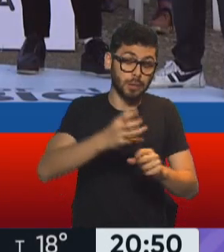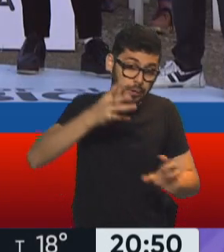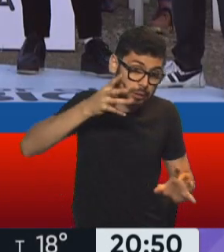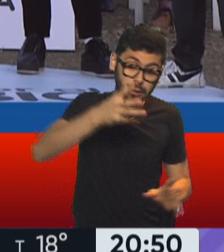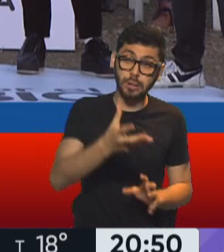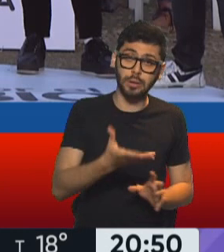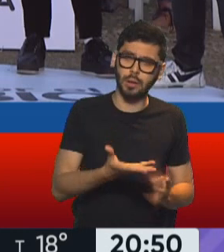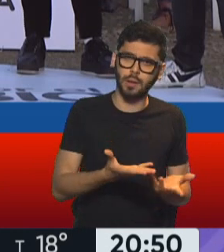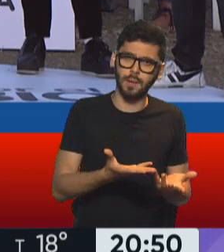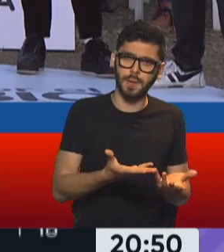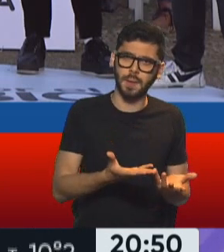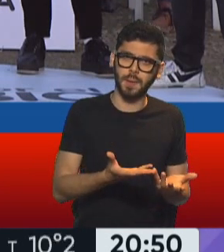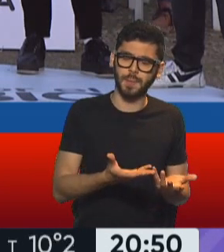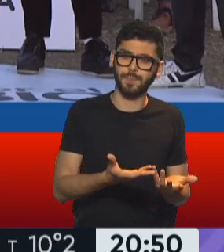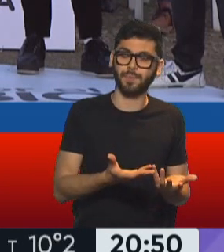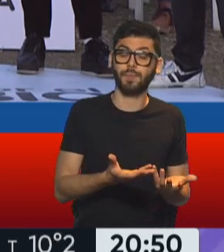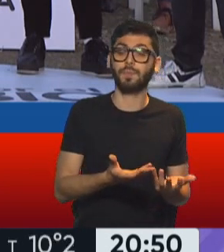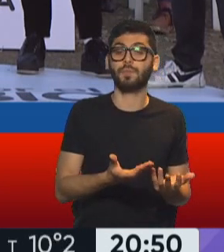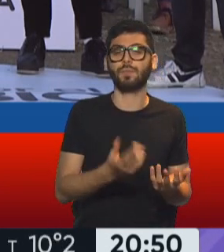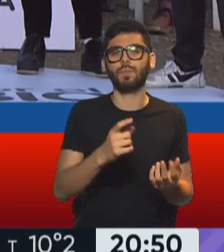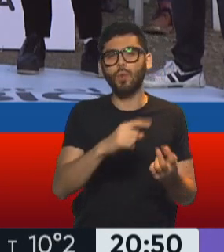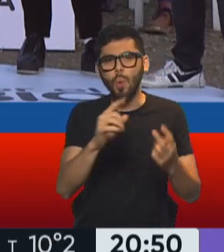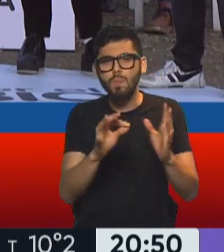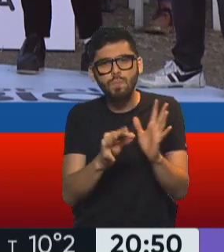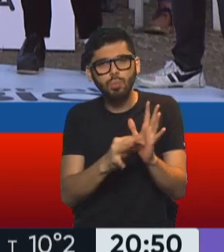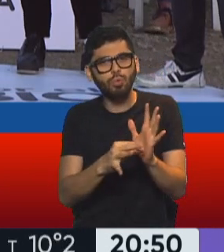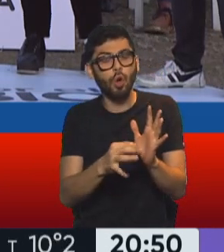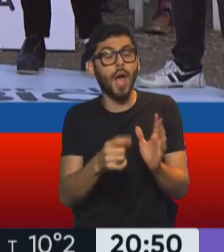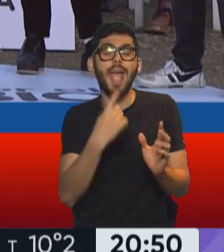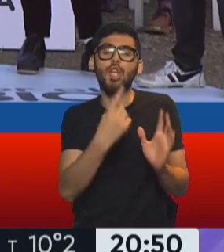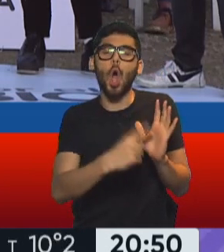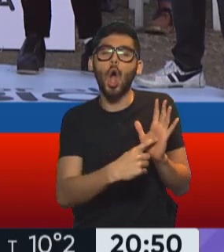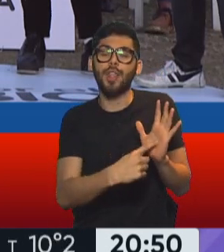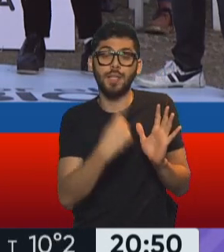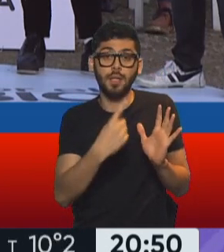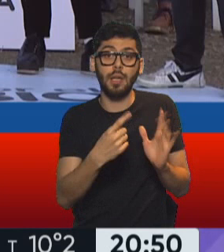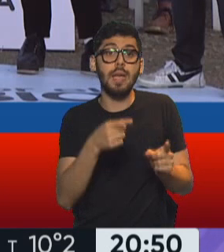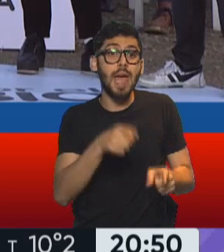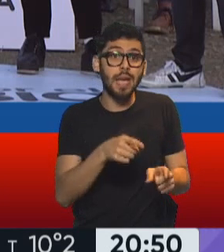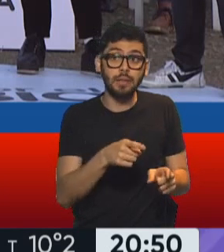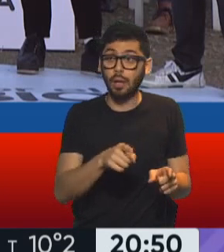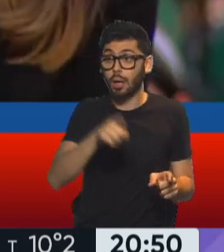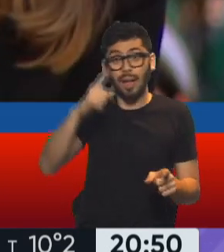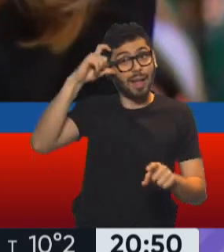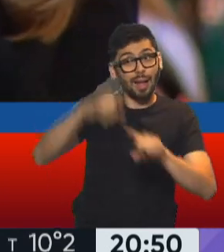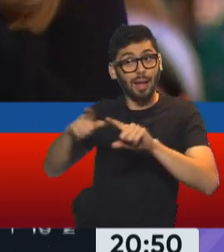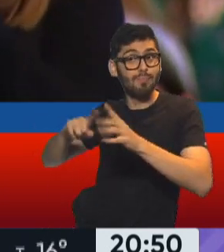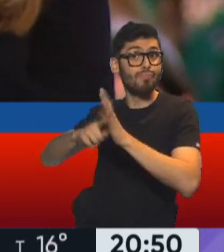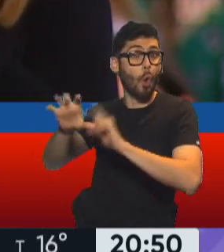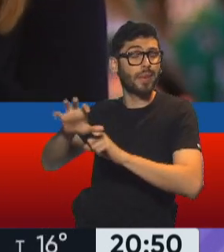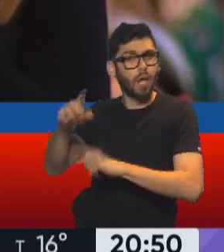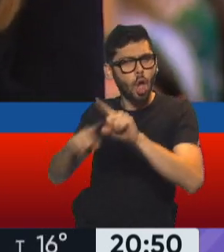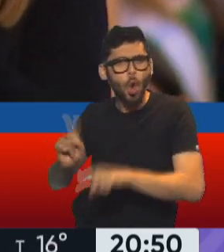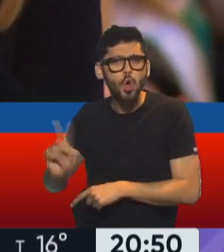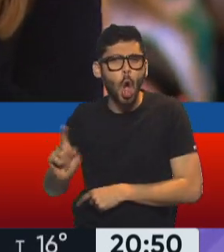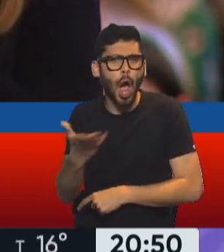otro punto que Vidal no señala es lo que ella no hizo en la provincia de Buenos Aires. Donde